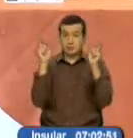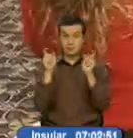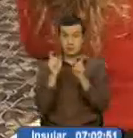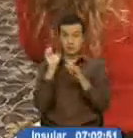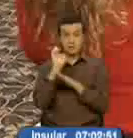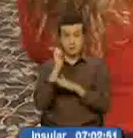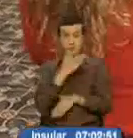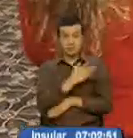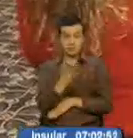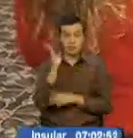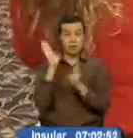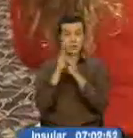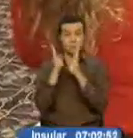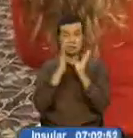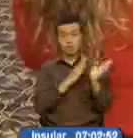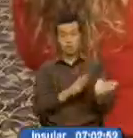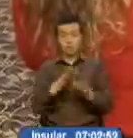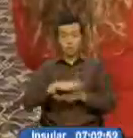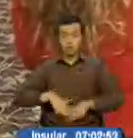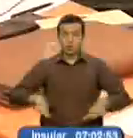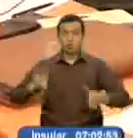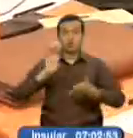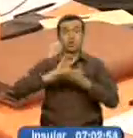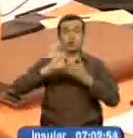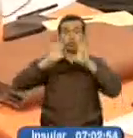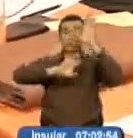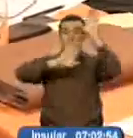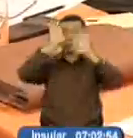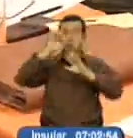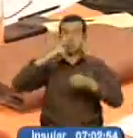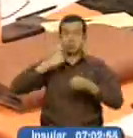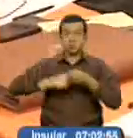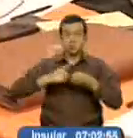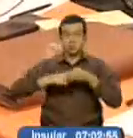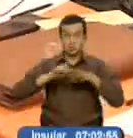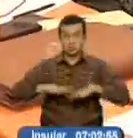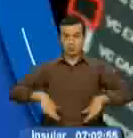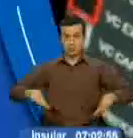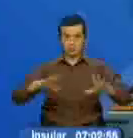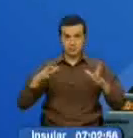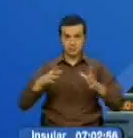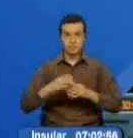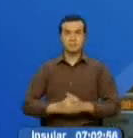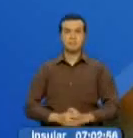Ecuador. Este acto se desarrollará en el Centro de Exposiciones Quito, en el Salón Los Caras.